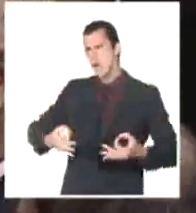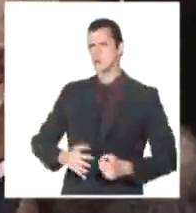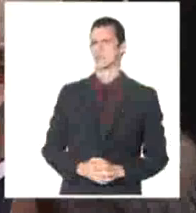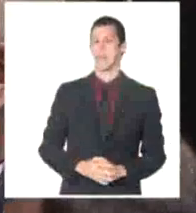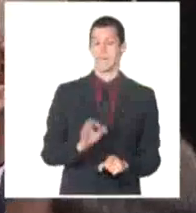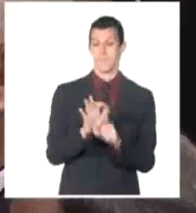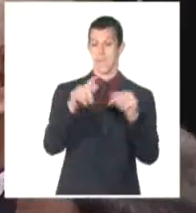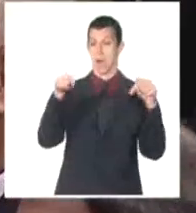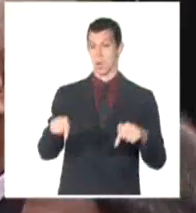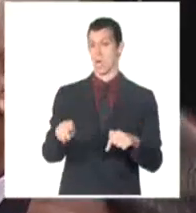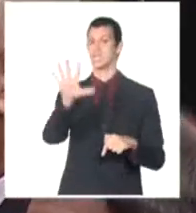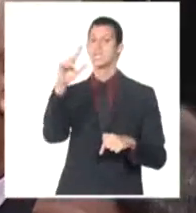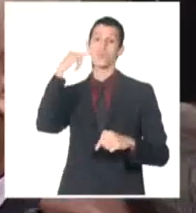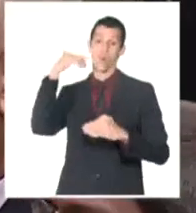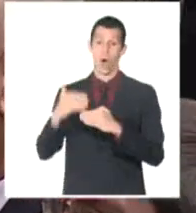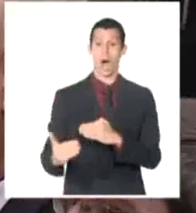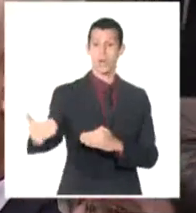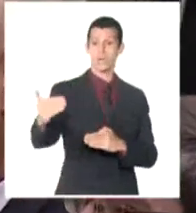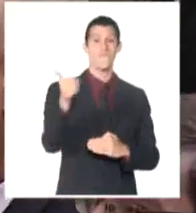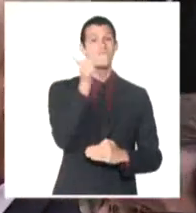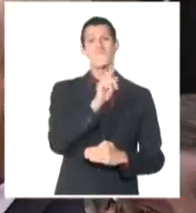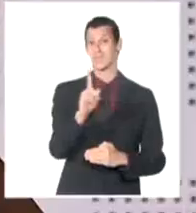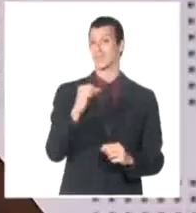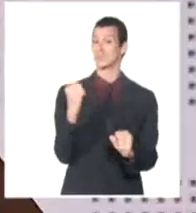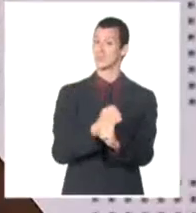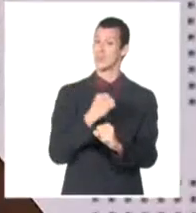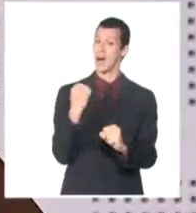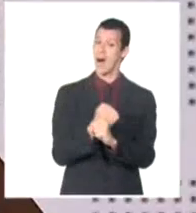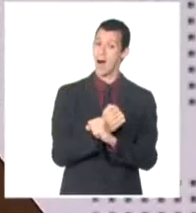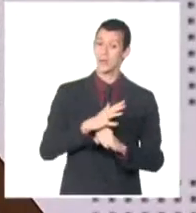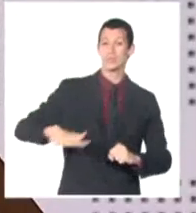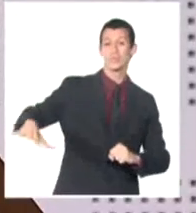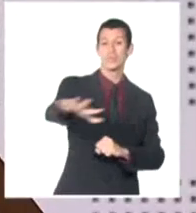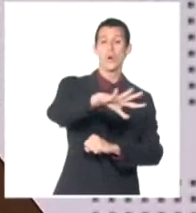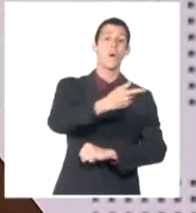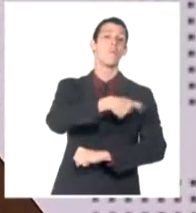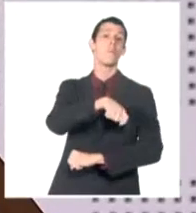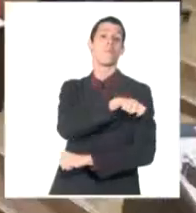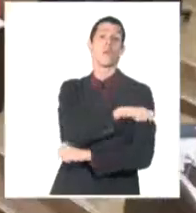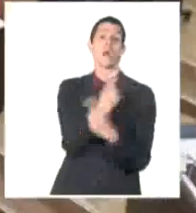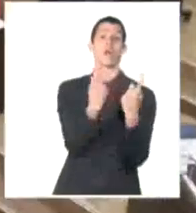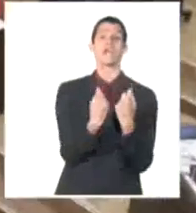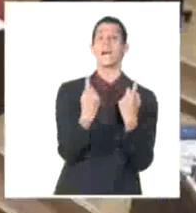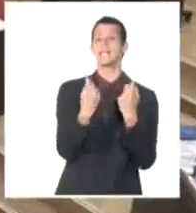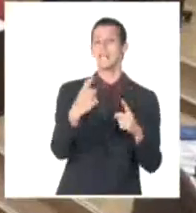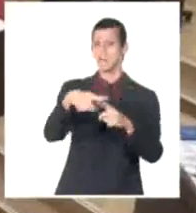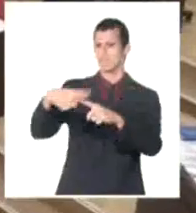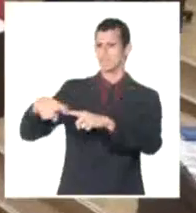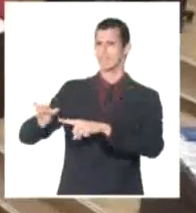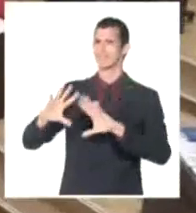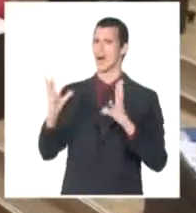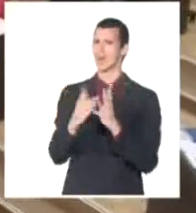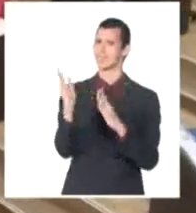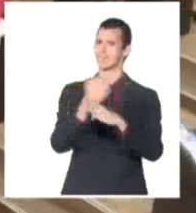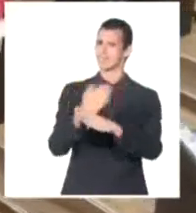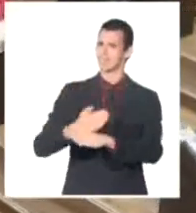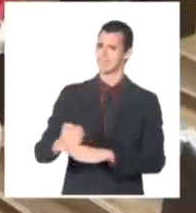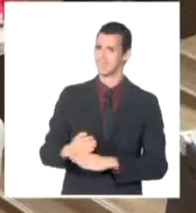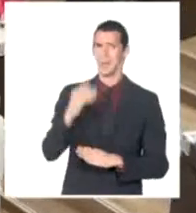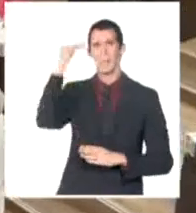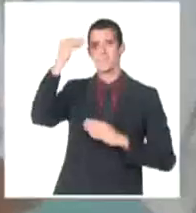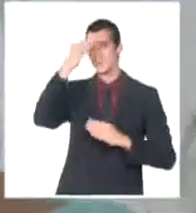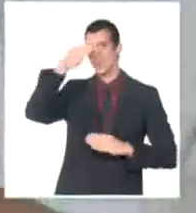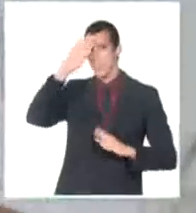la dirección del país tendrá el reto de responder a las demandas del pueblo, aunar fuerzas en pos del desarrollo de la sociedad cubana y defender